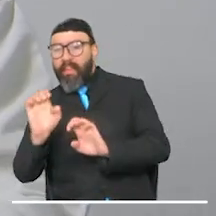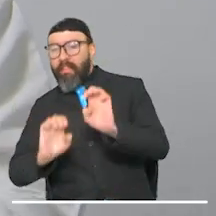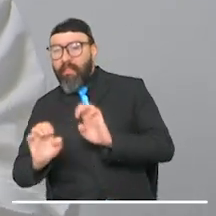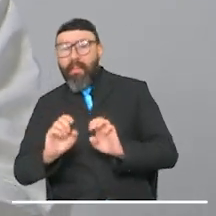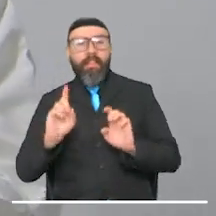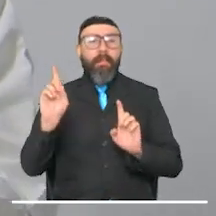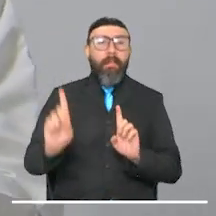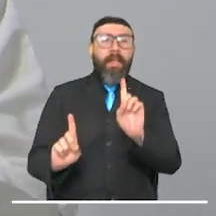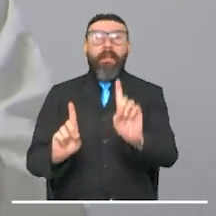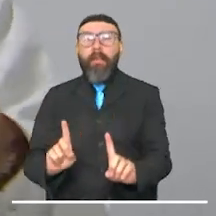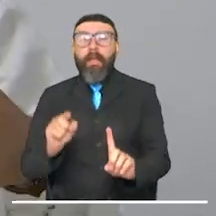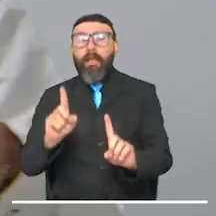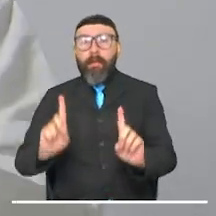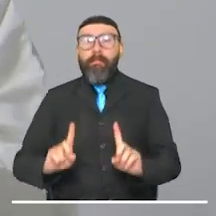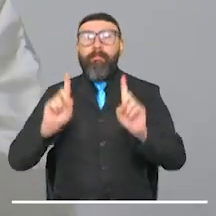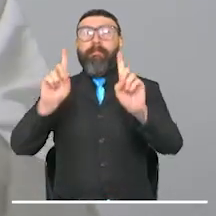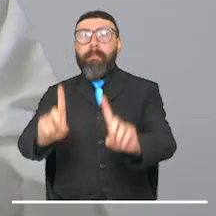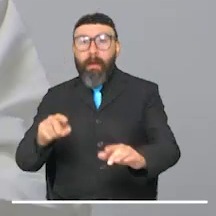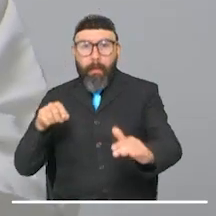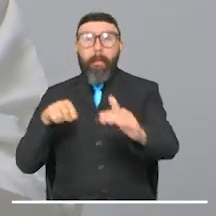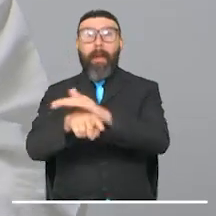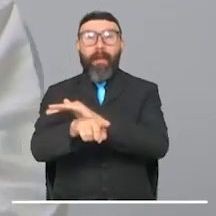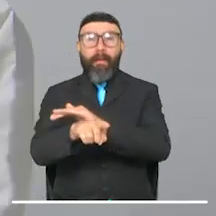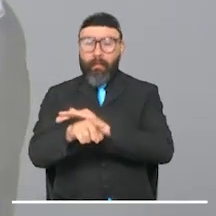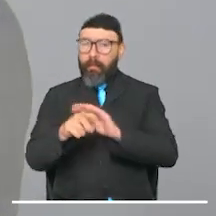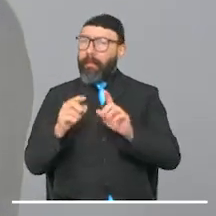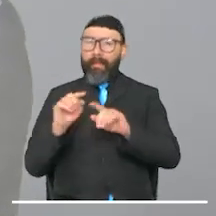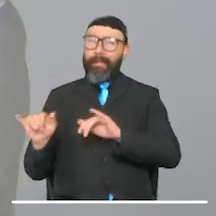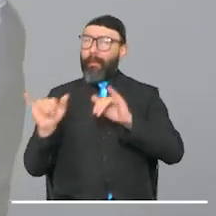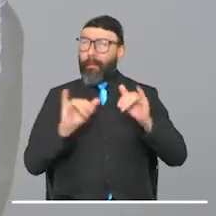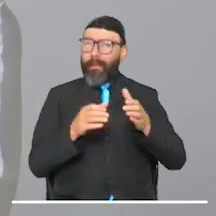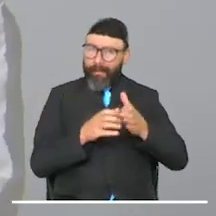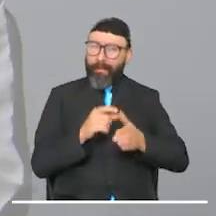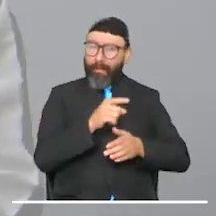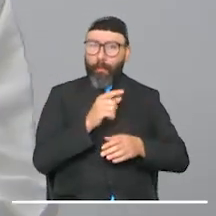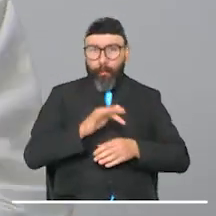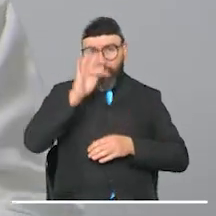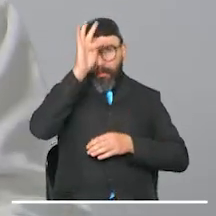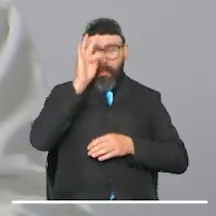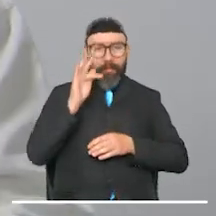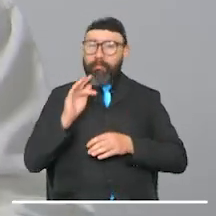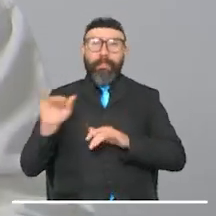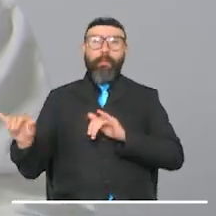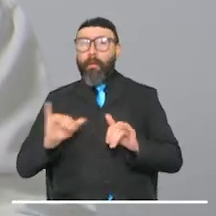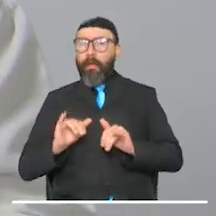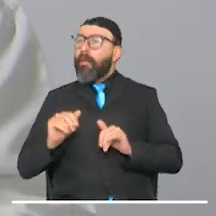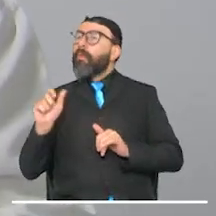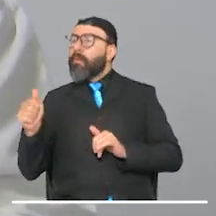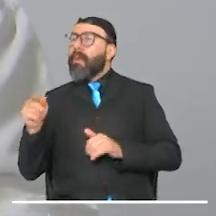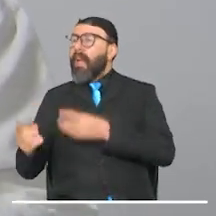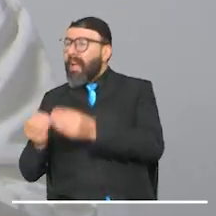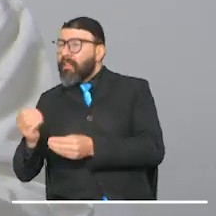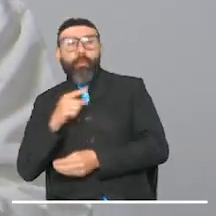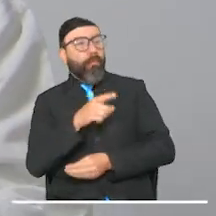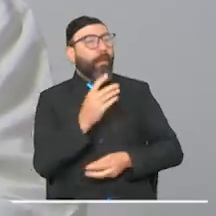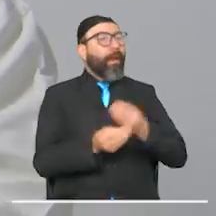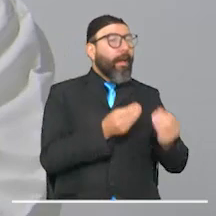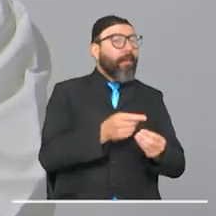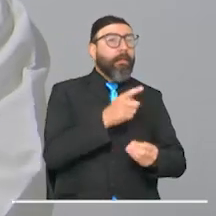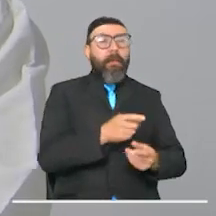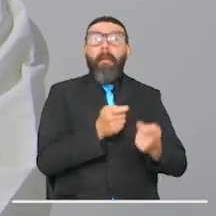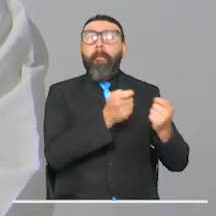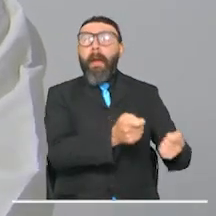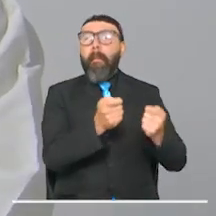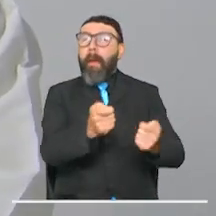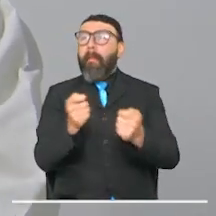y en una en una en un hospital en una clínica en un parque de la salud lo mismo Ah que es que viene